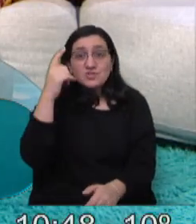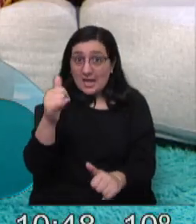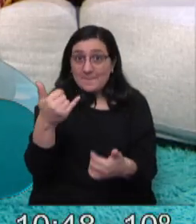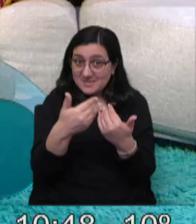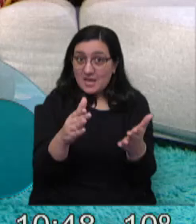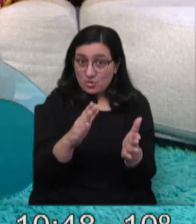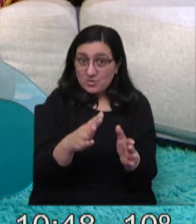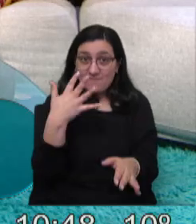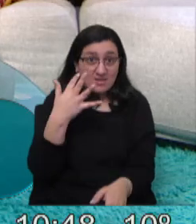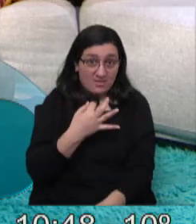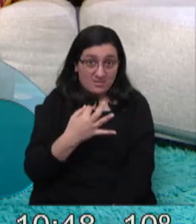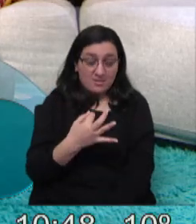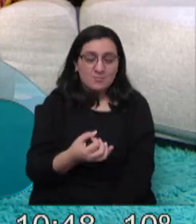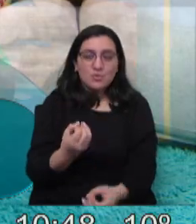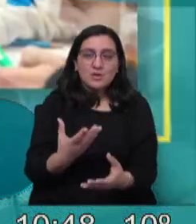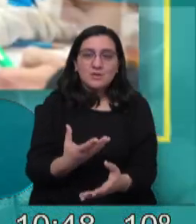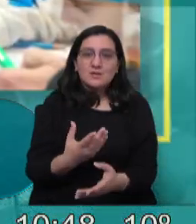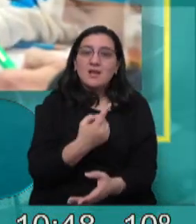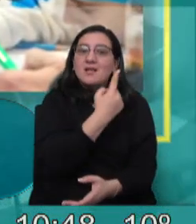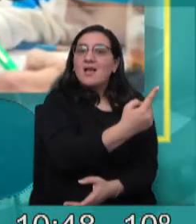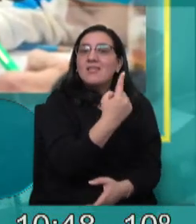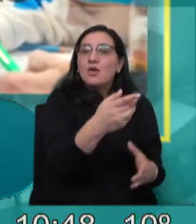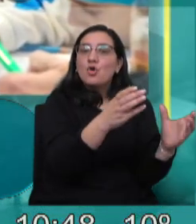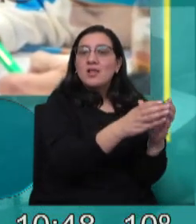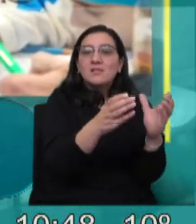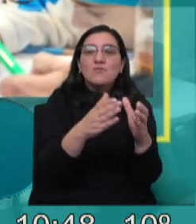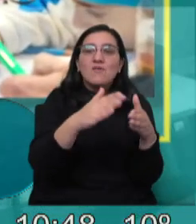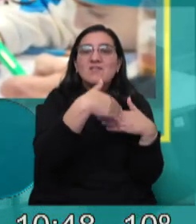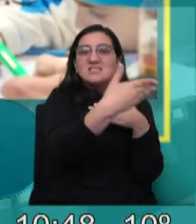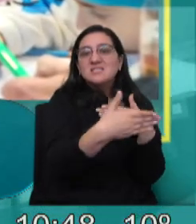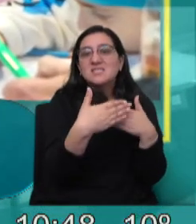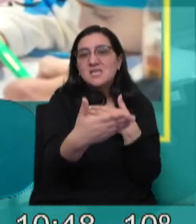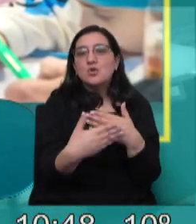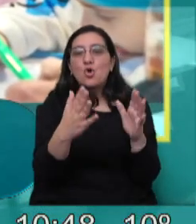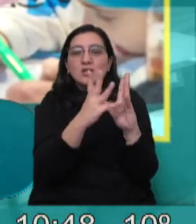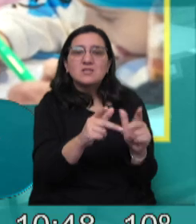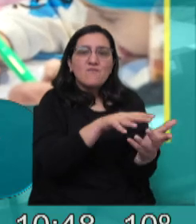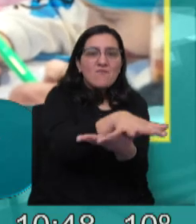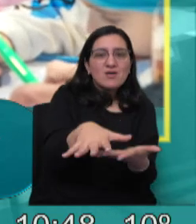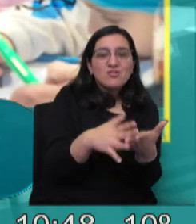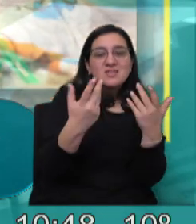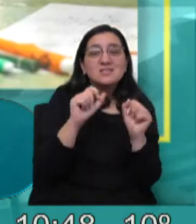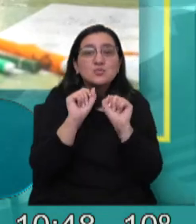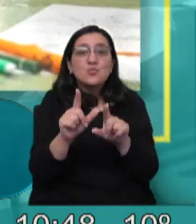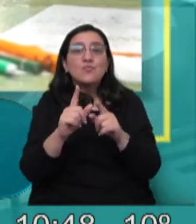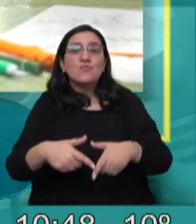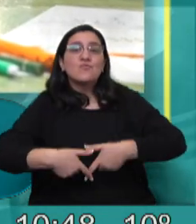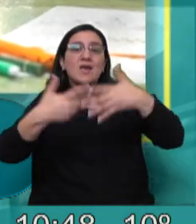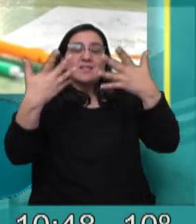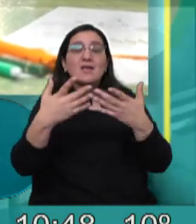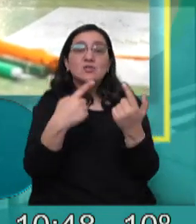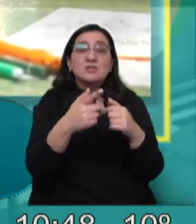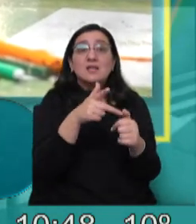Qué divino. Porque cada colectivo de vecinos, digamos, cada organización popular, cada barriada quiere hacer su fiesta. Entonces las